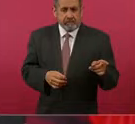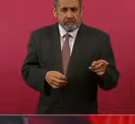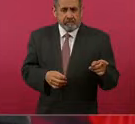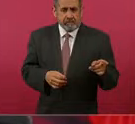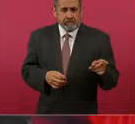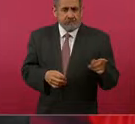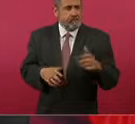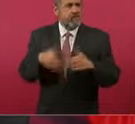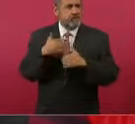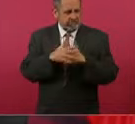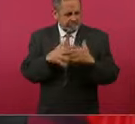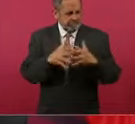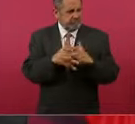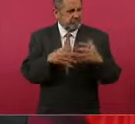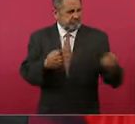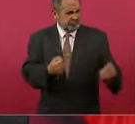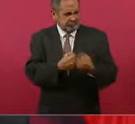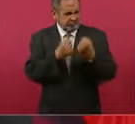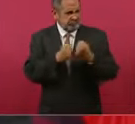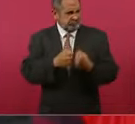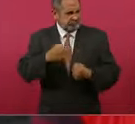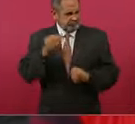va a haber guerra,